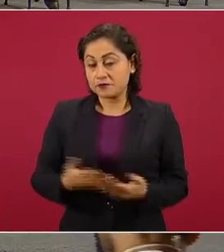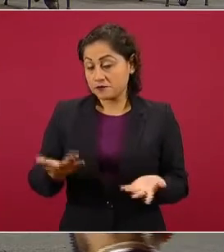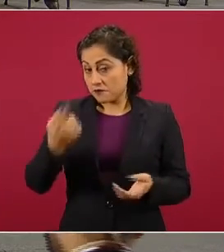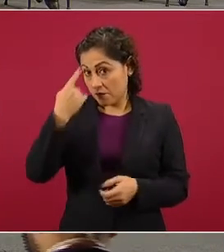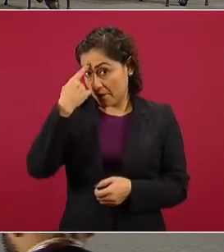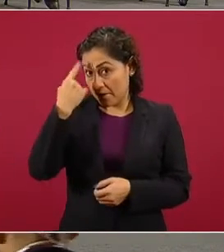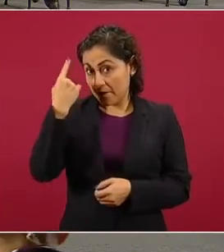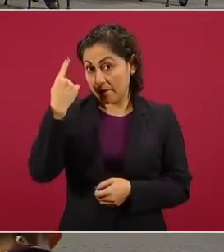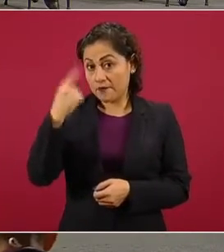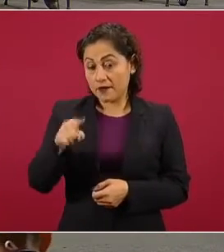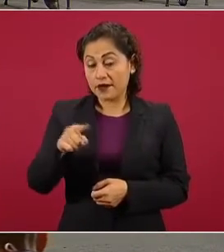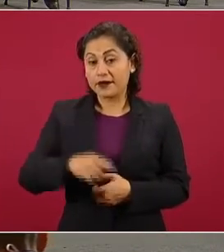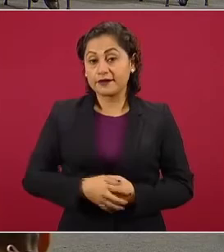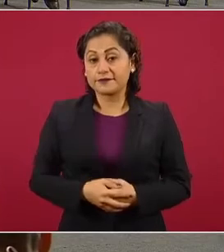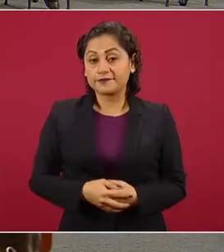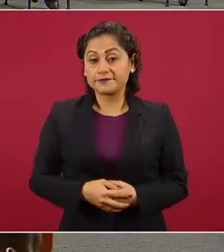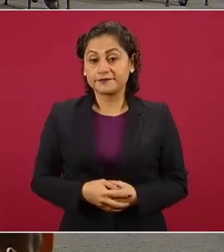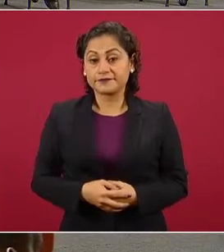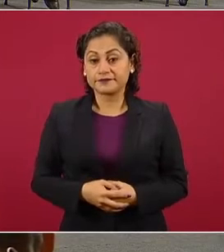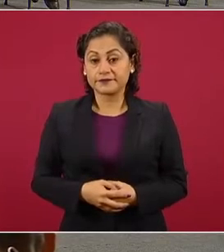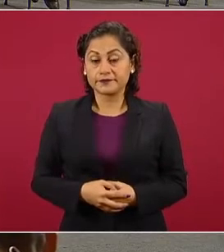tenga